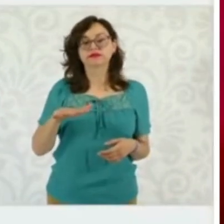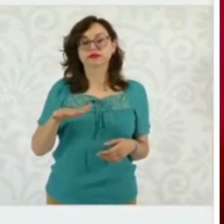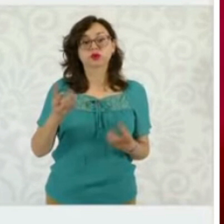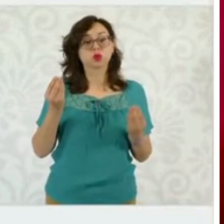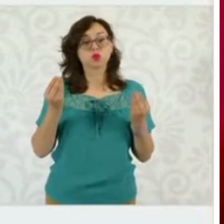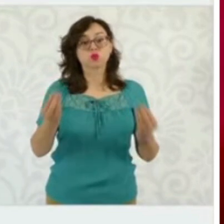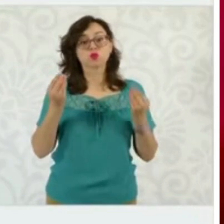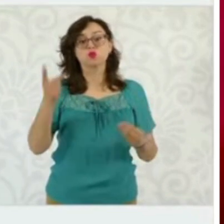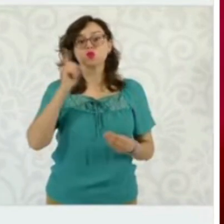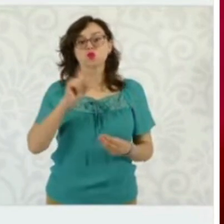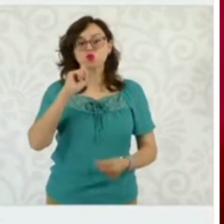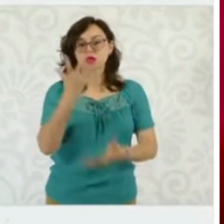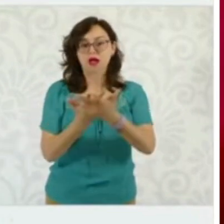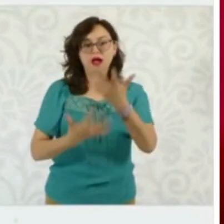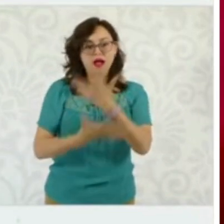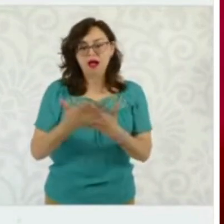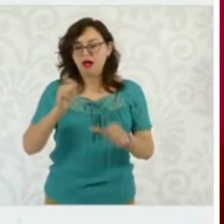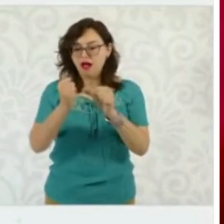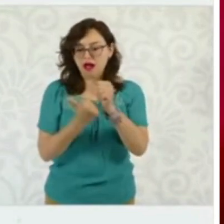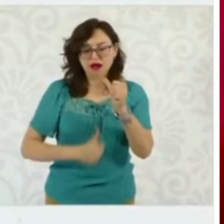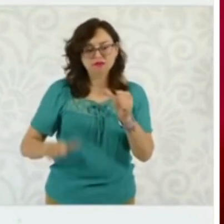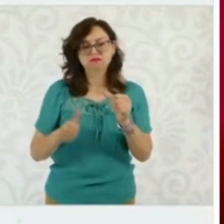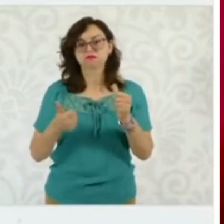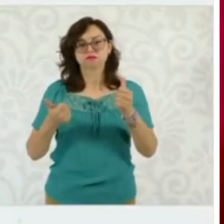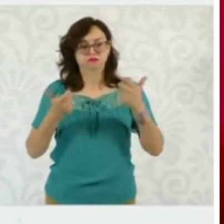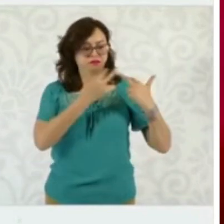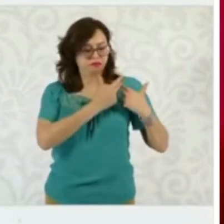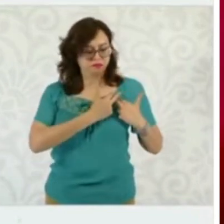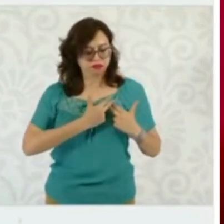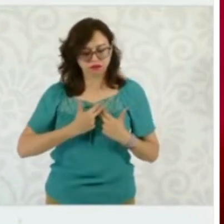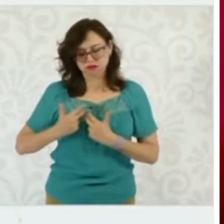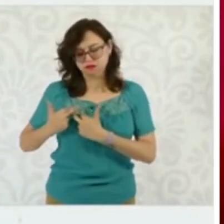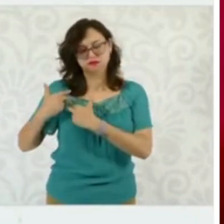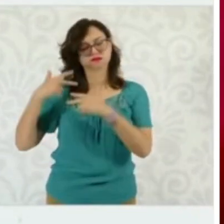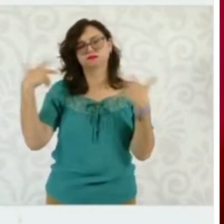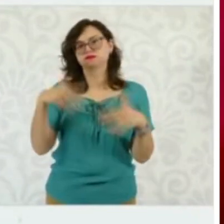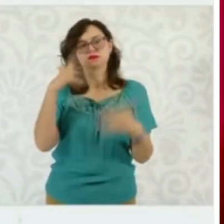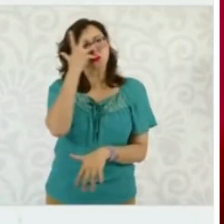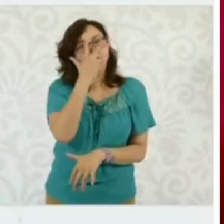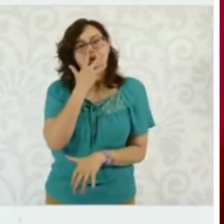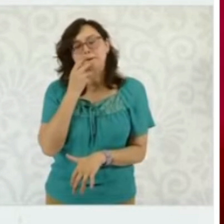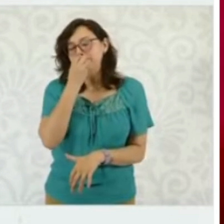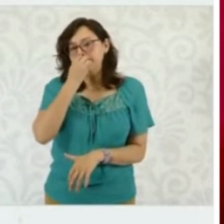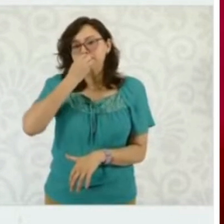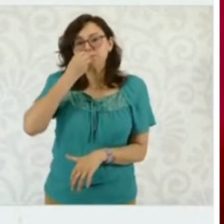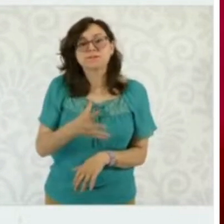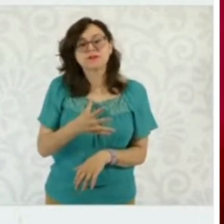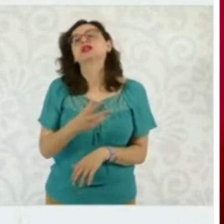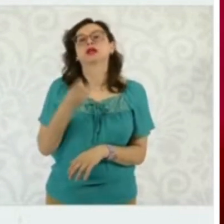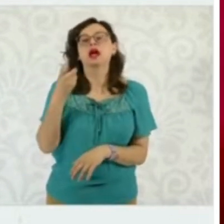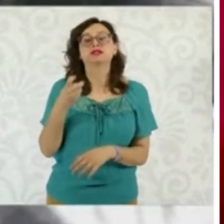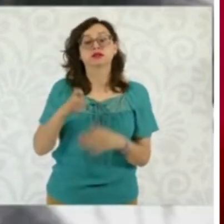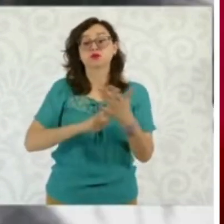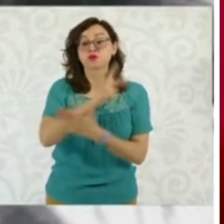hay muchísimas mujeres artesanas de huipiles hermosísimos, ahí se va a hacer una parte muy importante del programa que